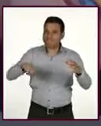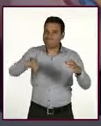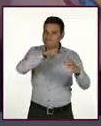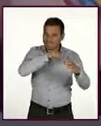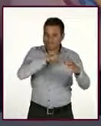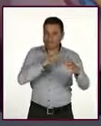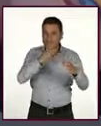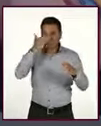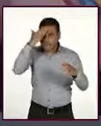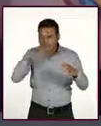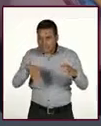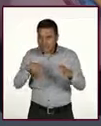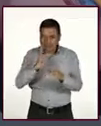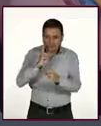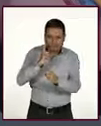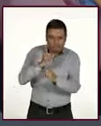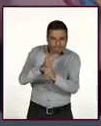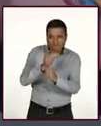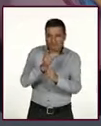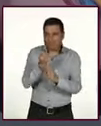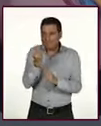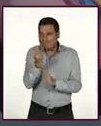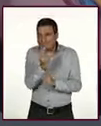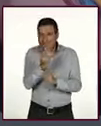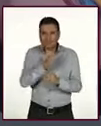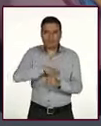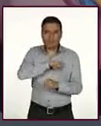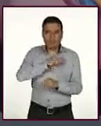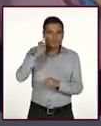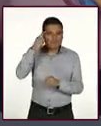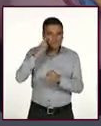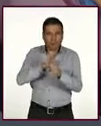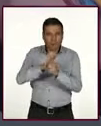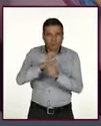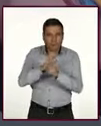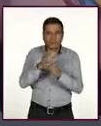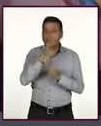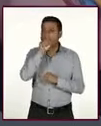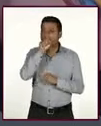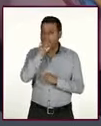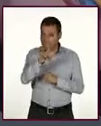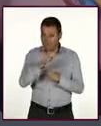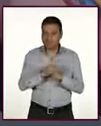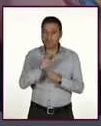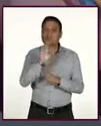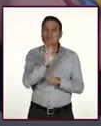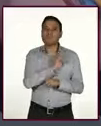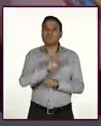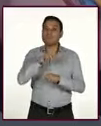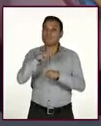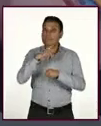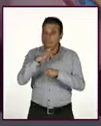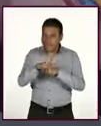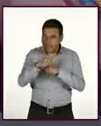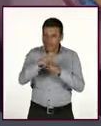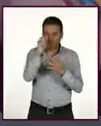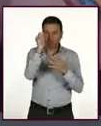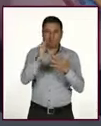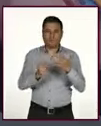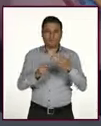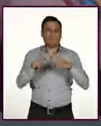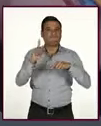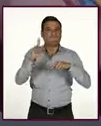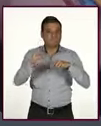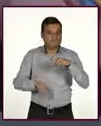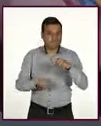identificación y en el abordaje de las necesidades de salud mental, así como la prevención de factores de riesgo para crear